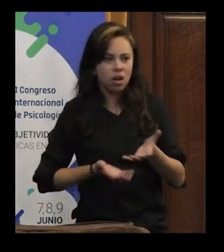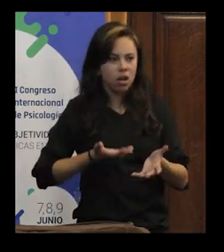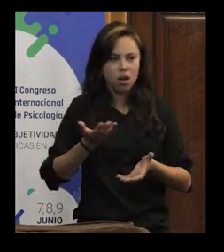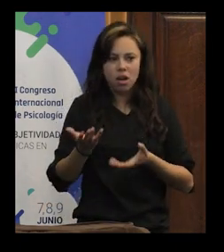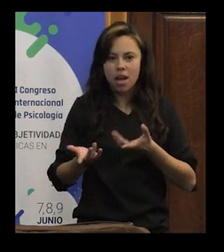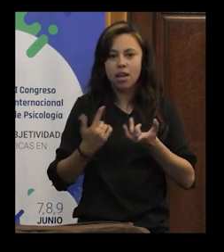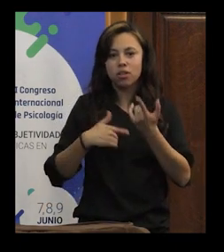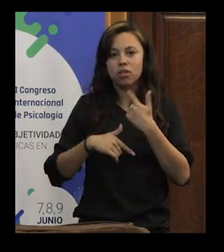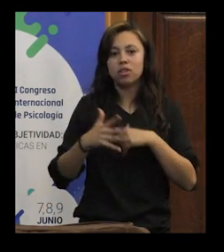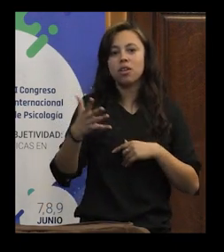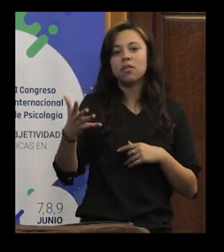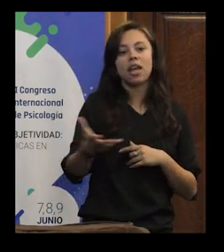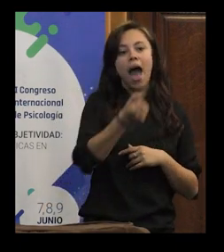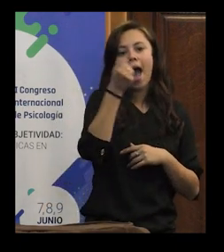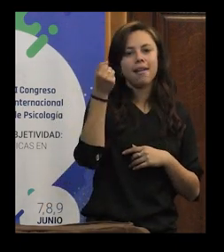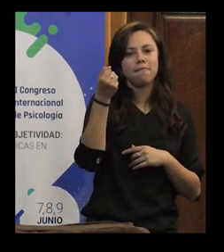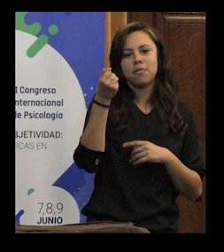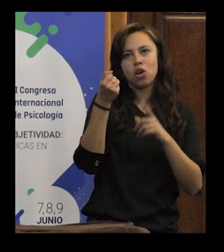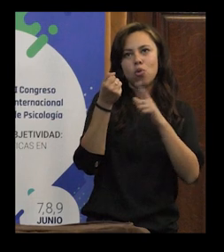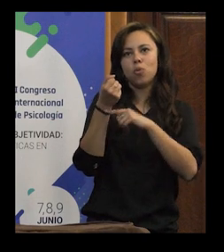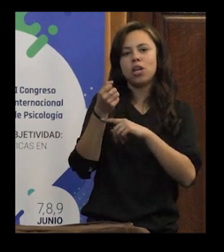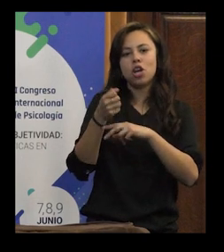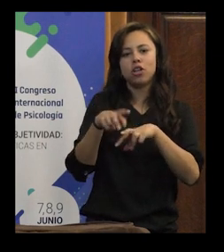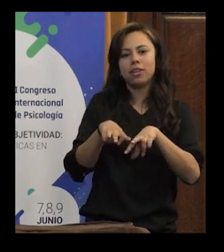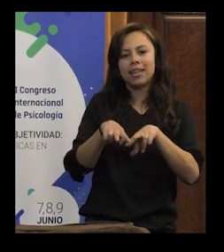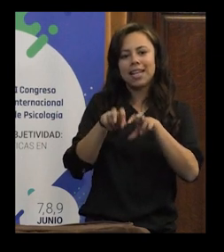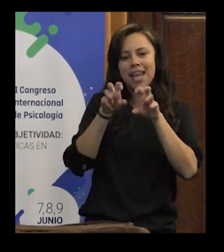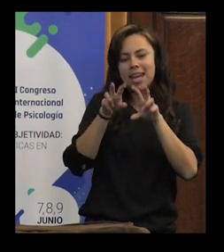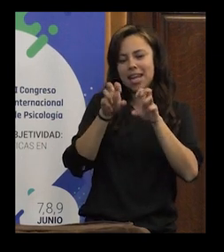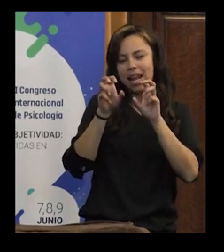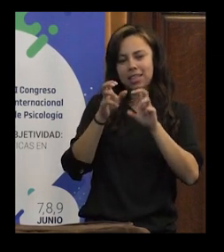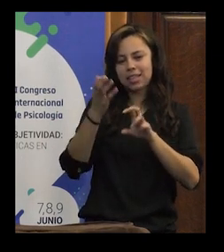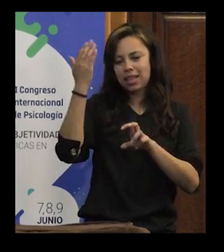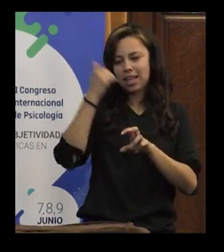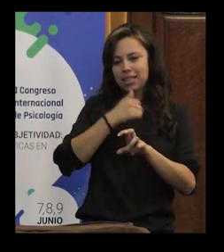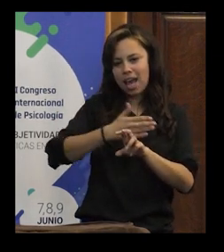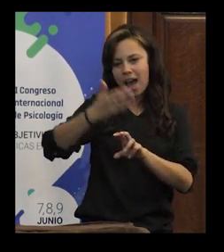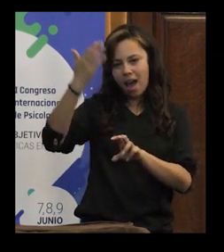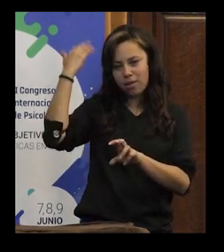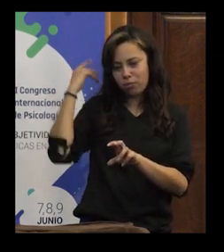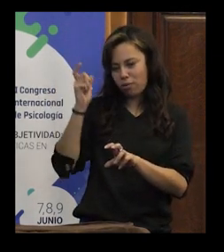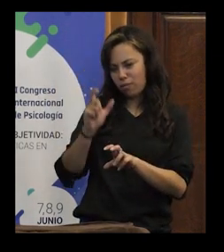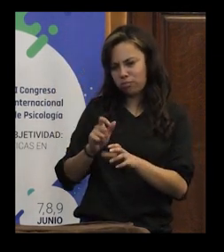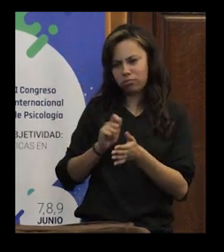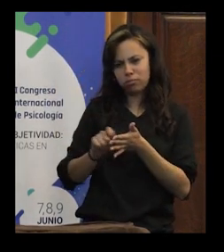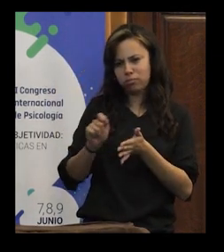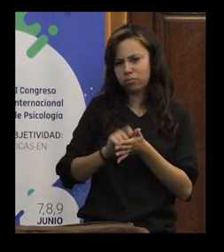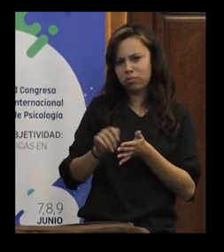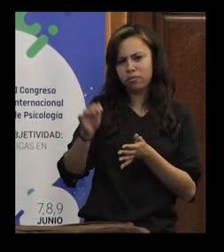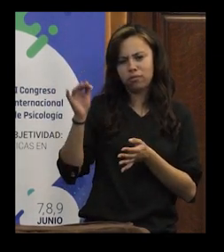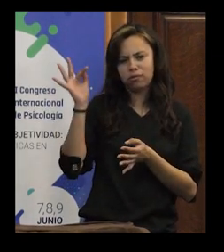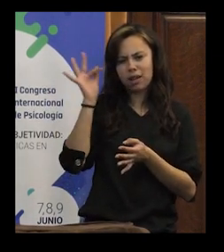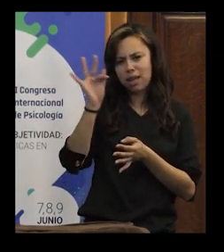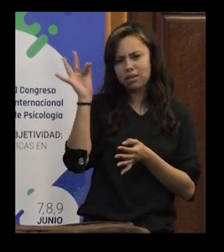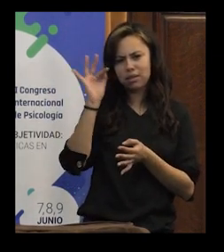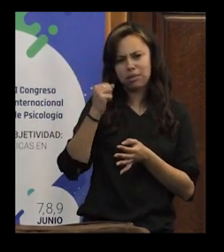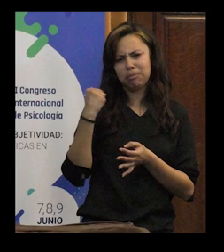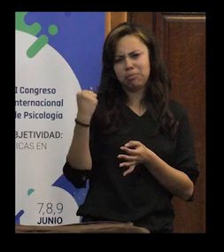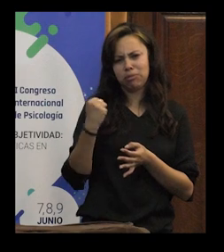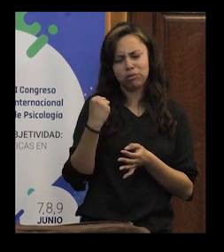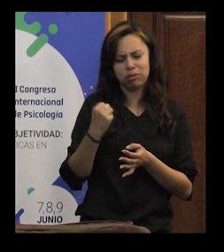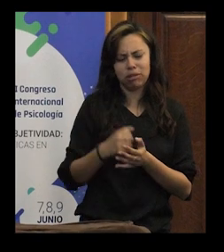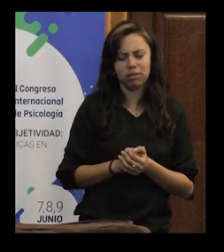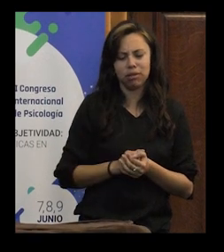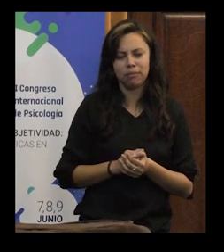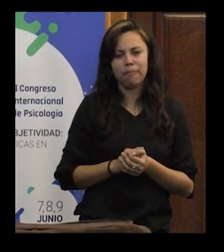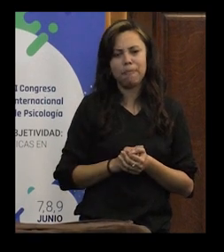de la estructura de la hélice dupla del ADN por James Watson y Francis Crick en